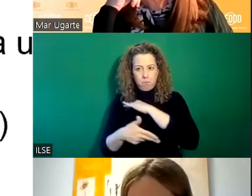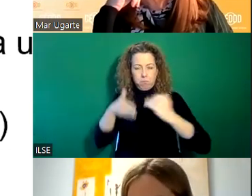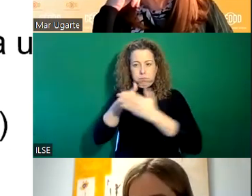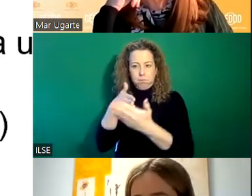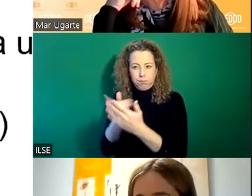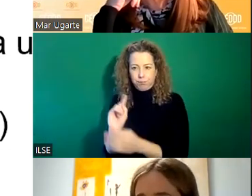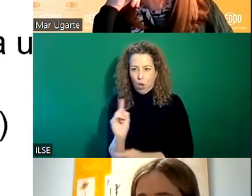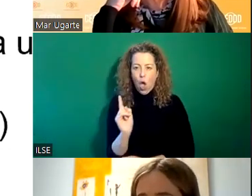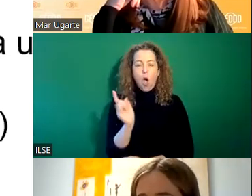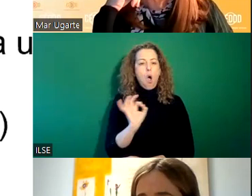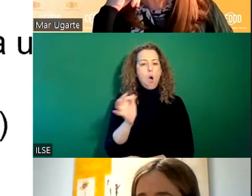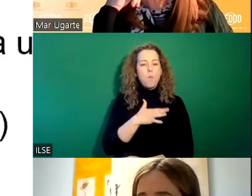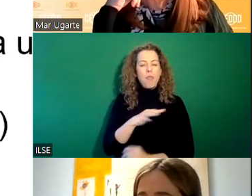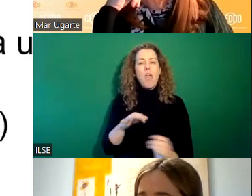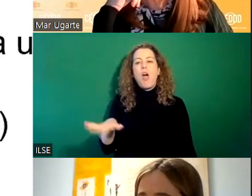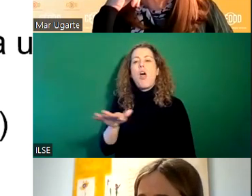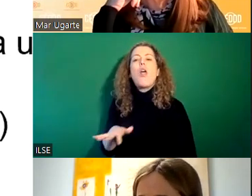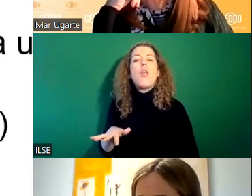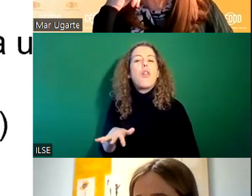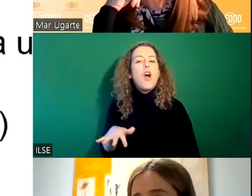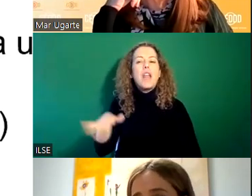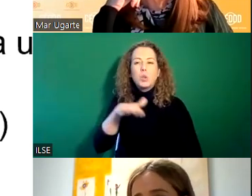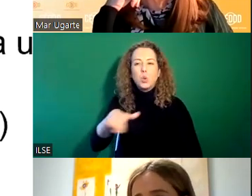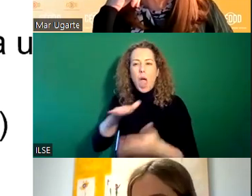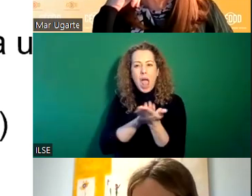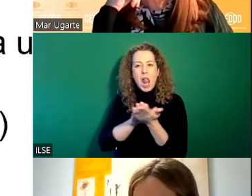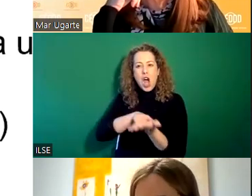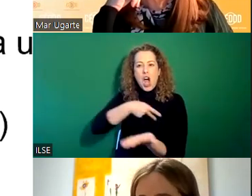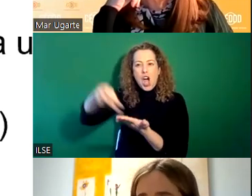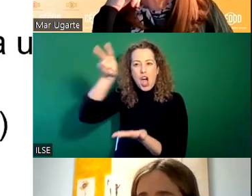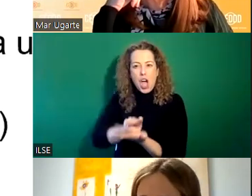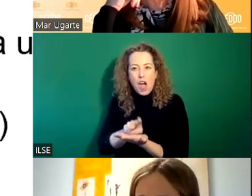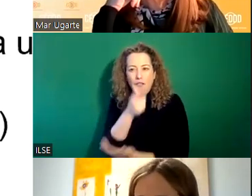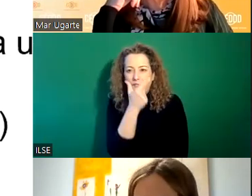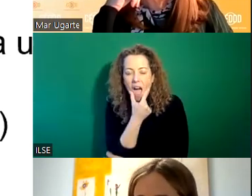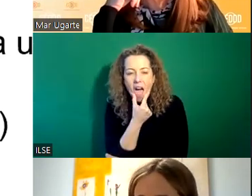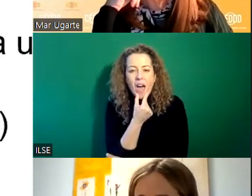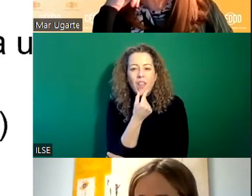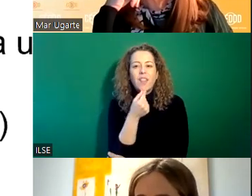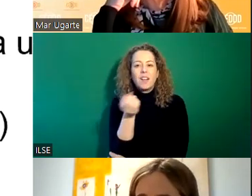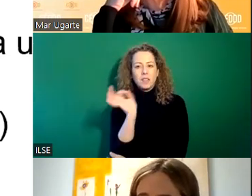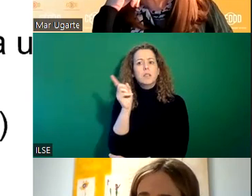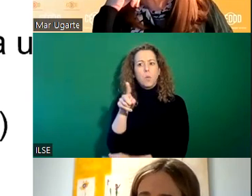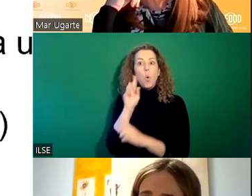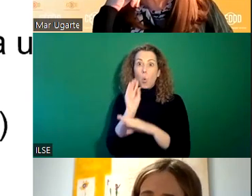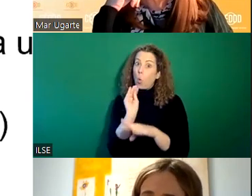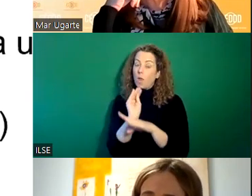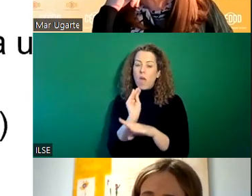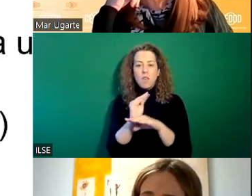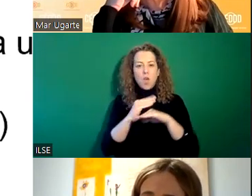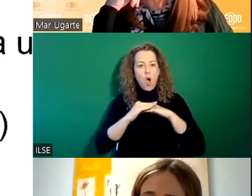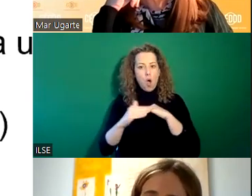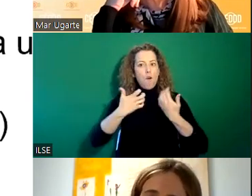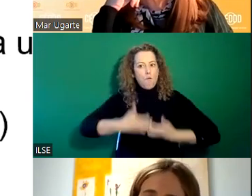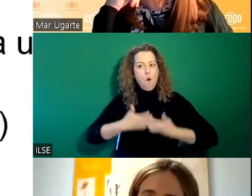Puede que haya zonas con suelo más resbaladizo, hay que tener cuidado y cambiamos las hojas de funciones